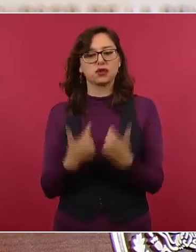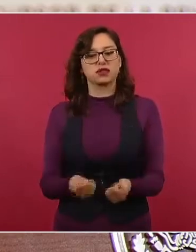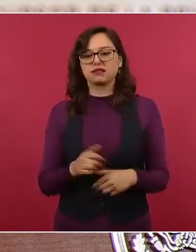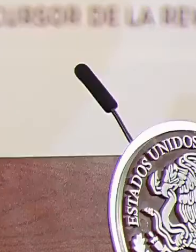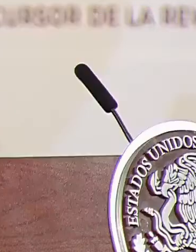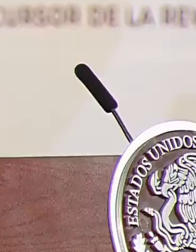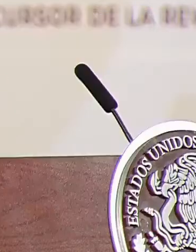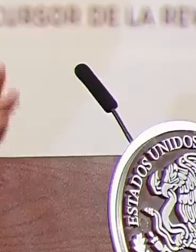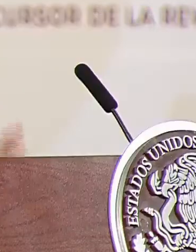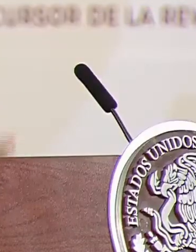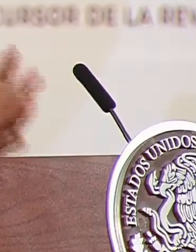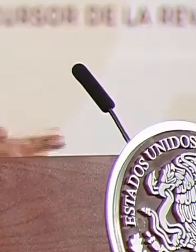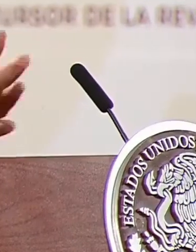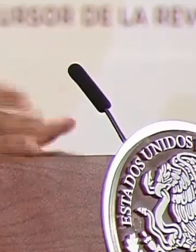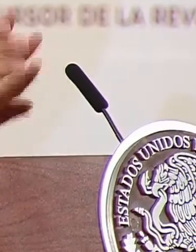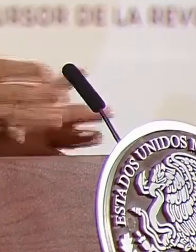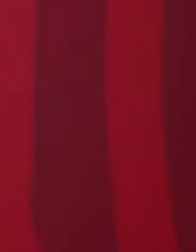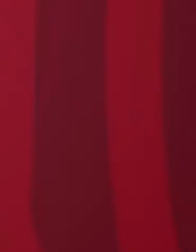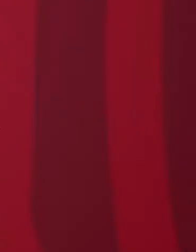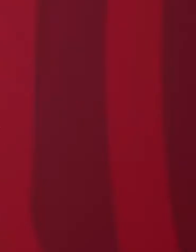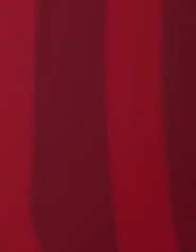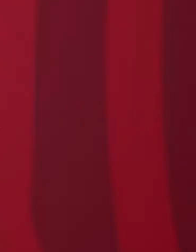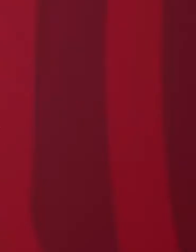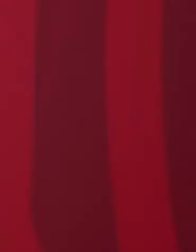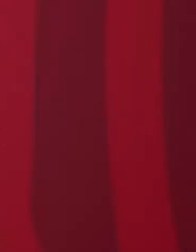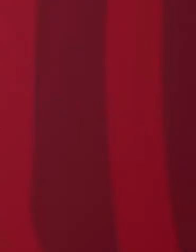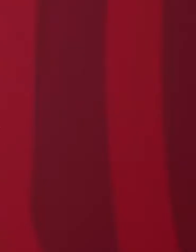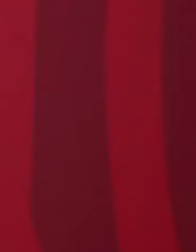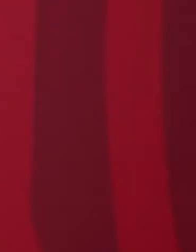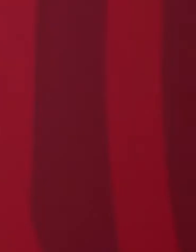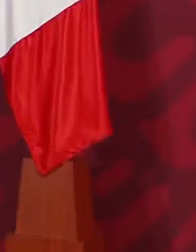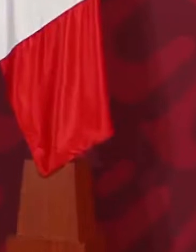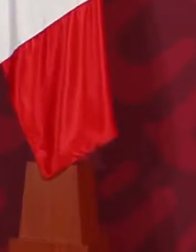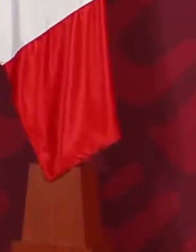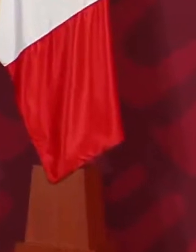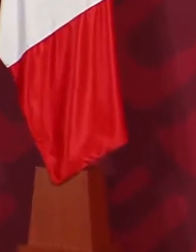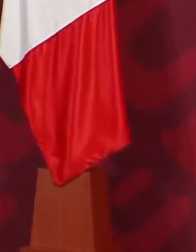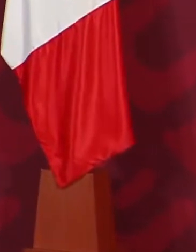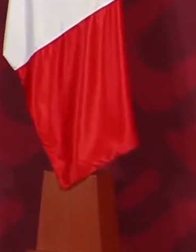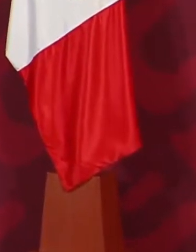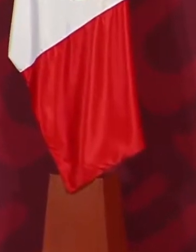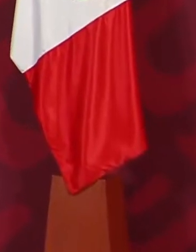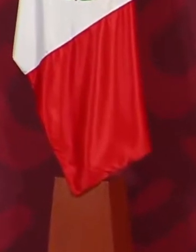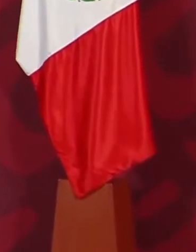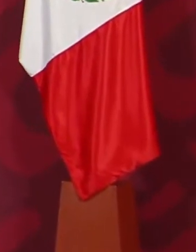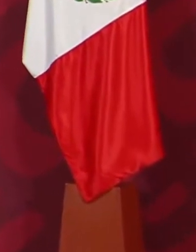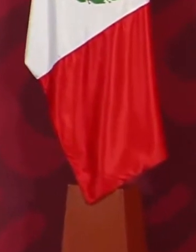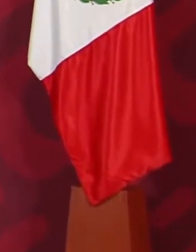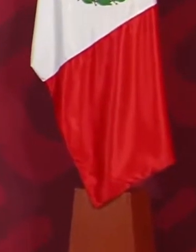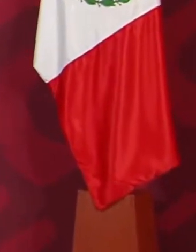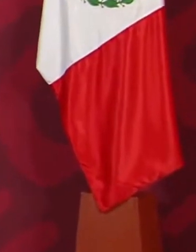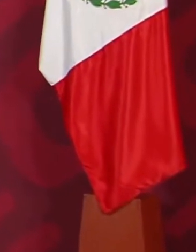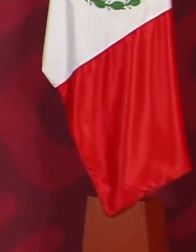Y tenemos que ser muy claros, porque una de las cosas que